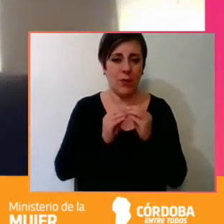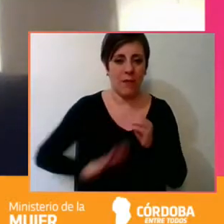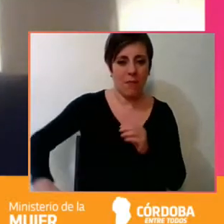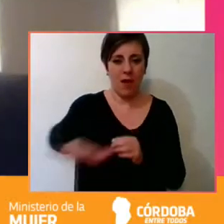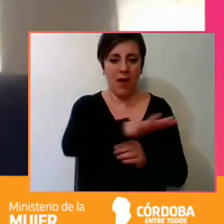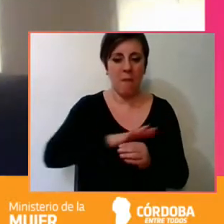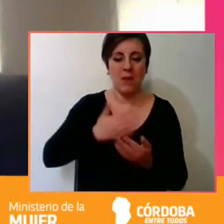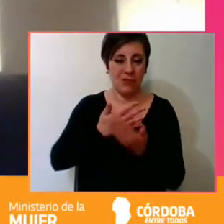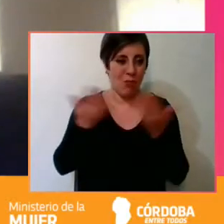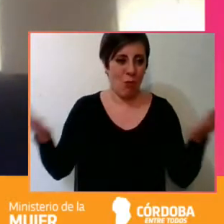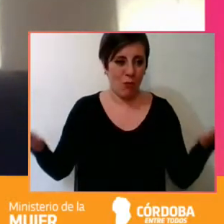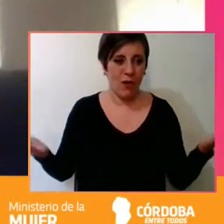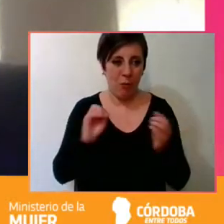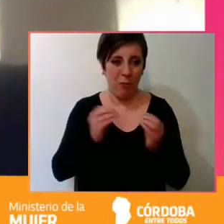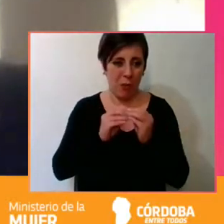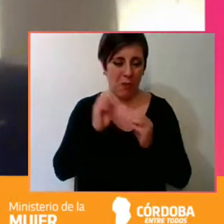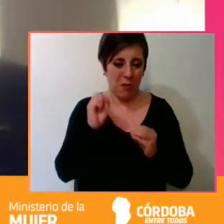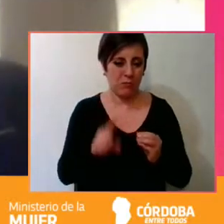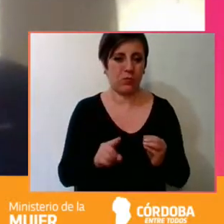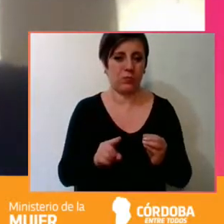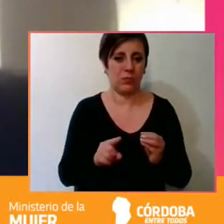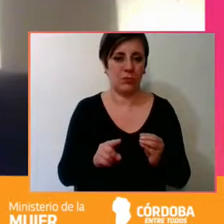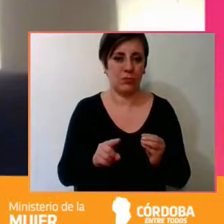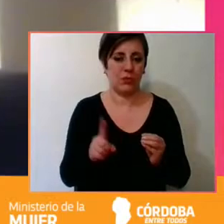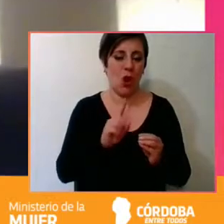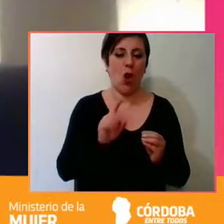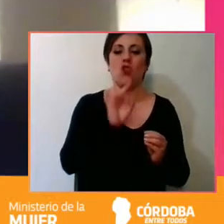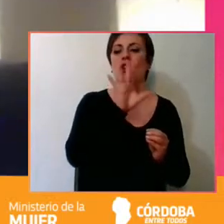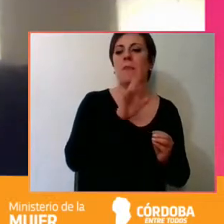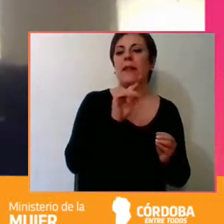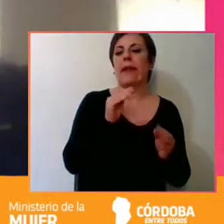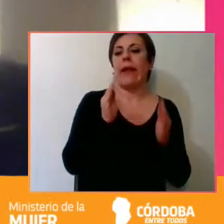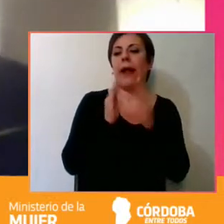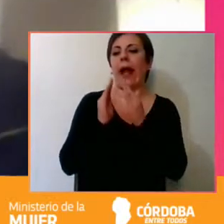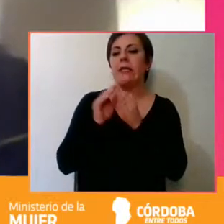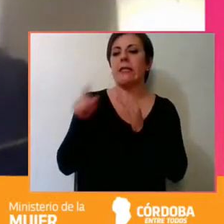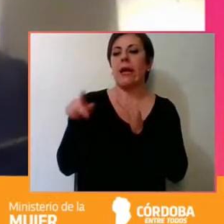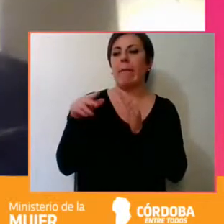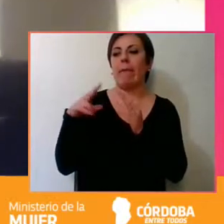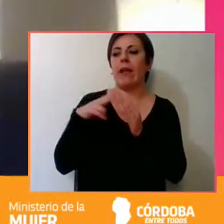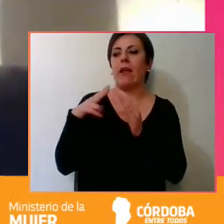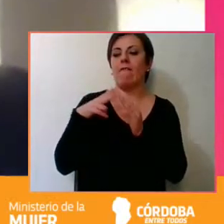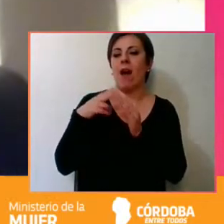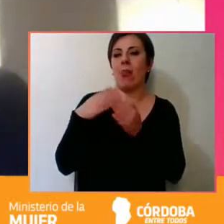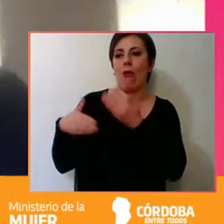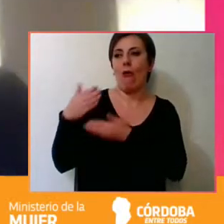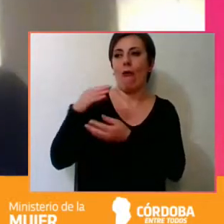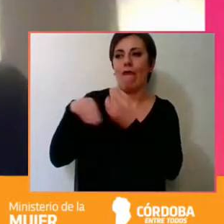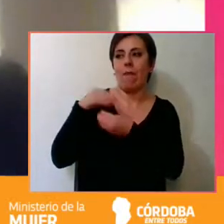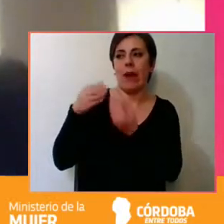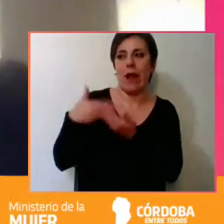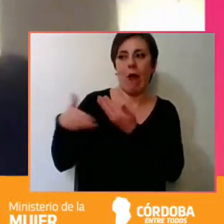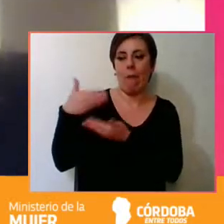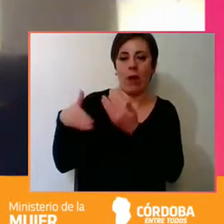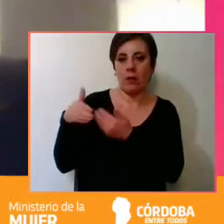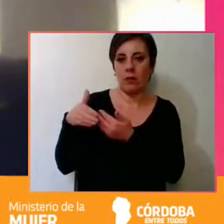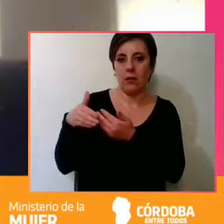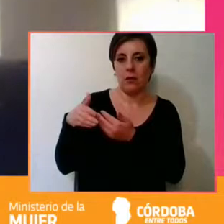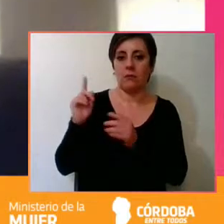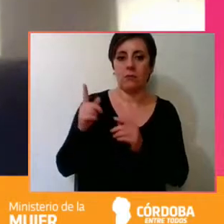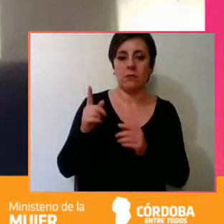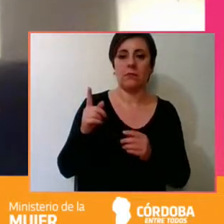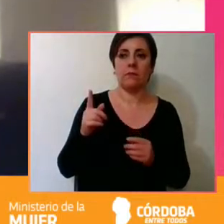público. No solo del espacio privado, no solo del espacio que se comparte familiarmente. La inseguridad